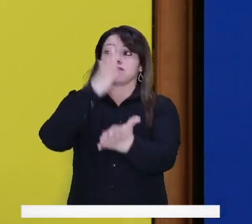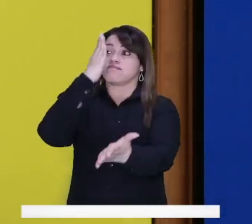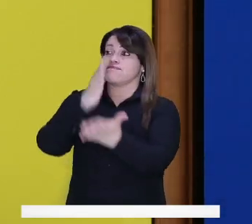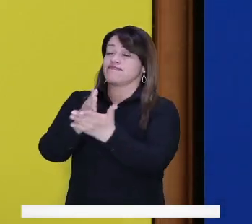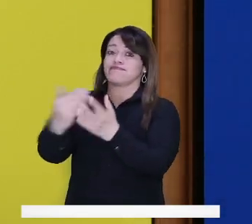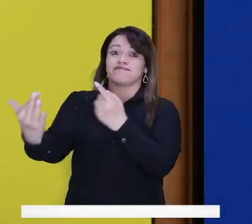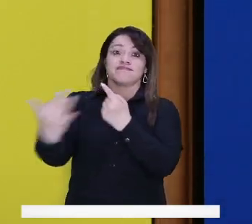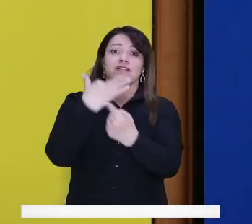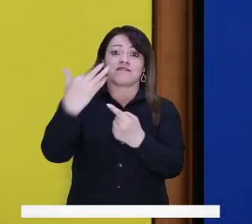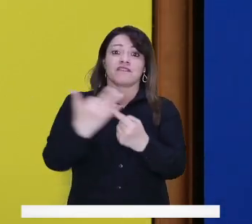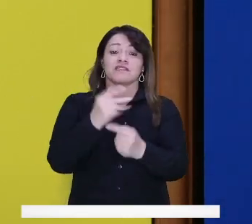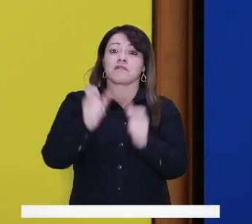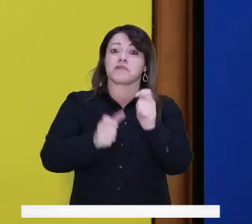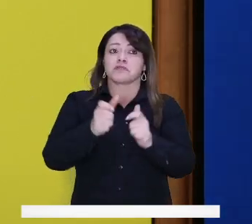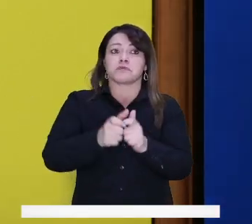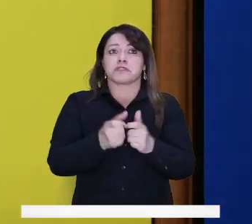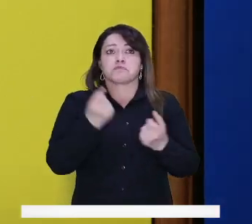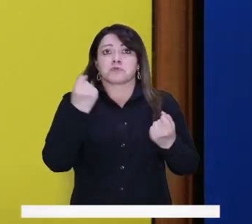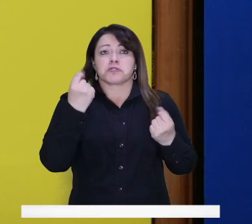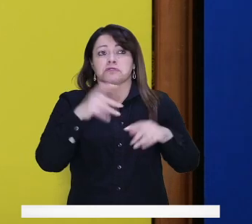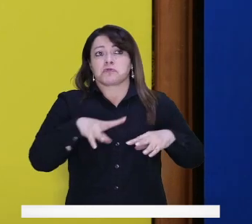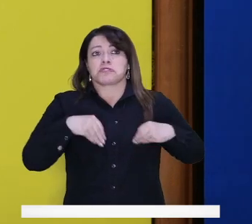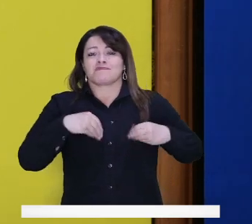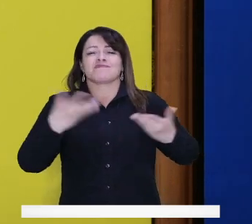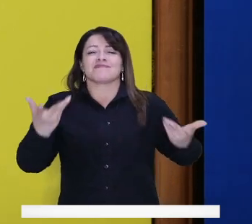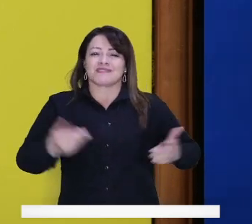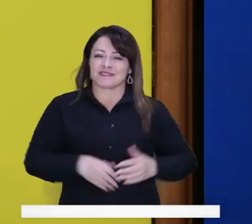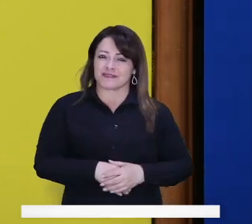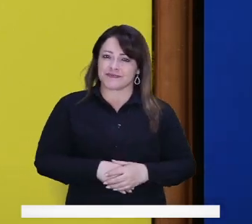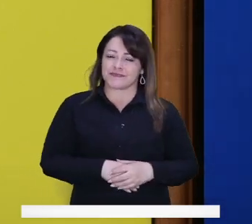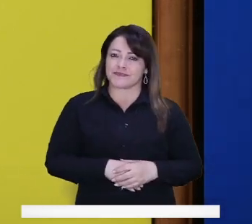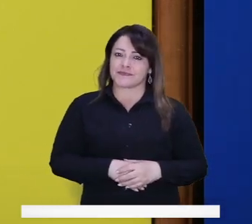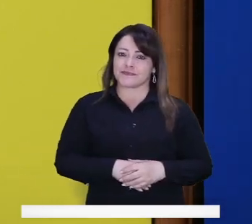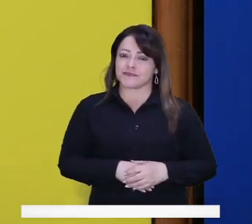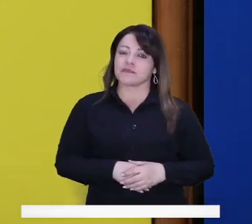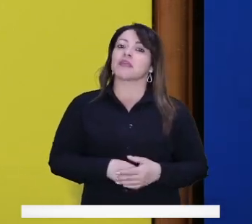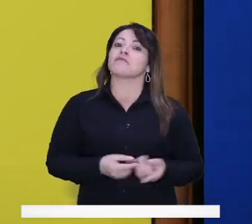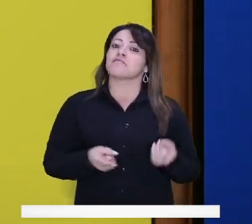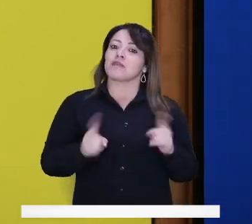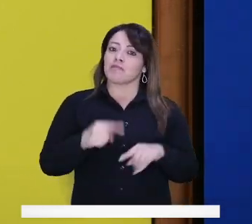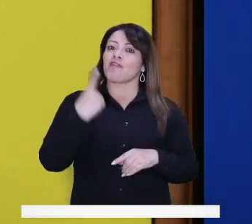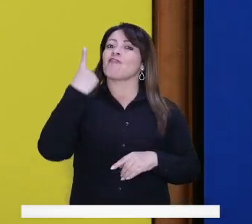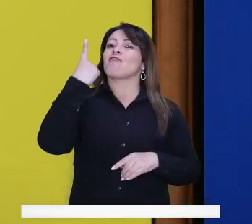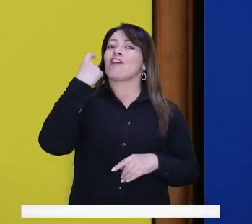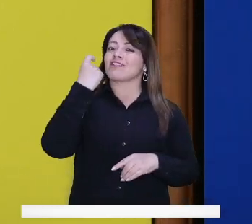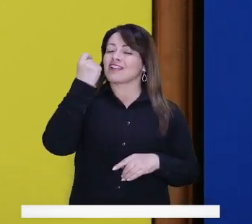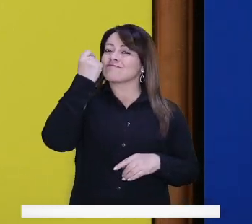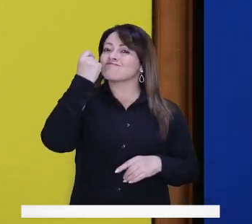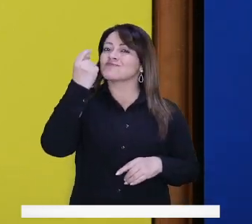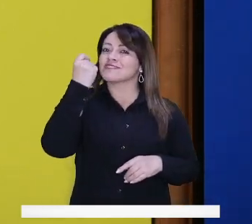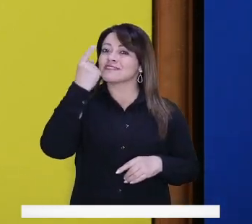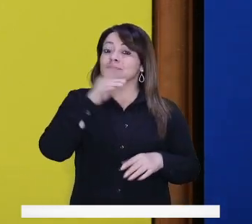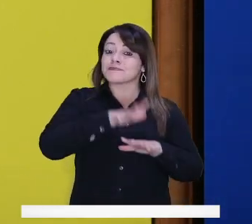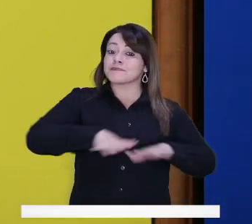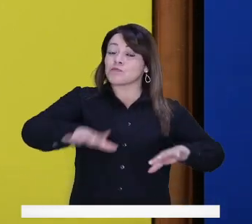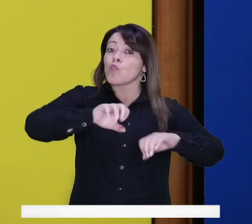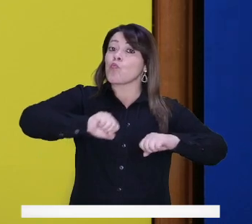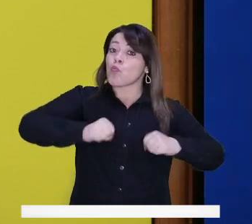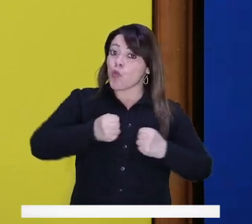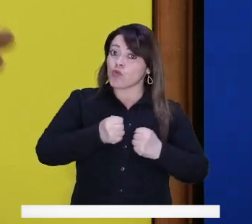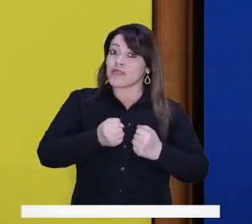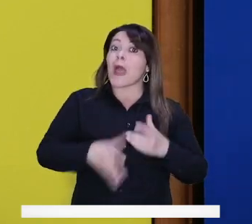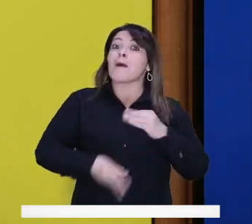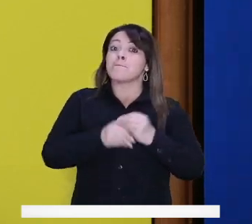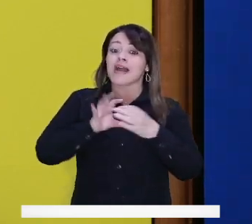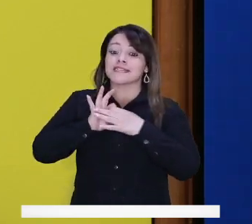pandemia y nosotros no lo asumimos de esa manera. Nosotros no hemos entendido que esta ciudad